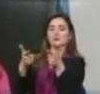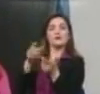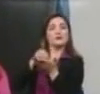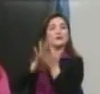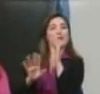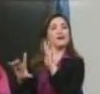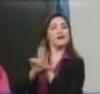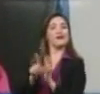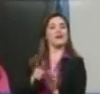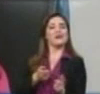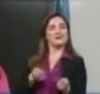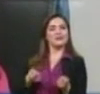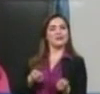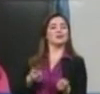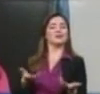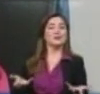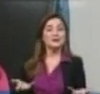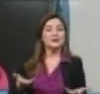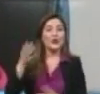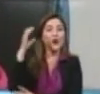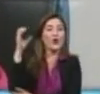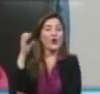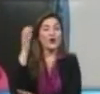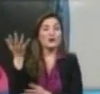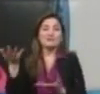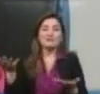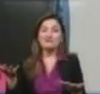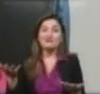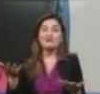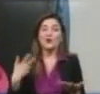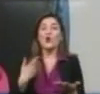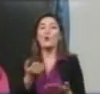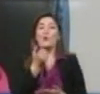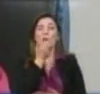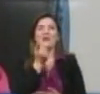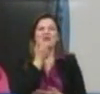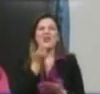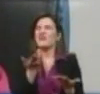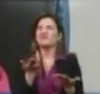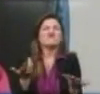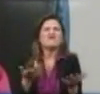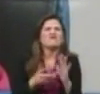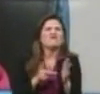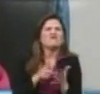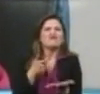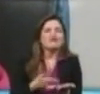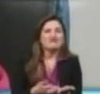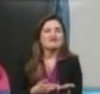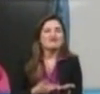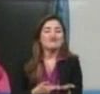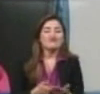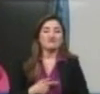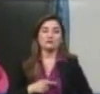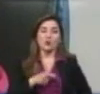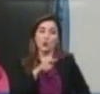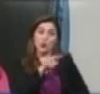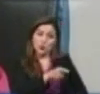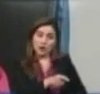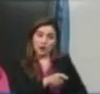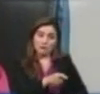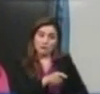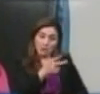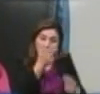la ley de la mafia, que en Colombia decimos que es la ley metálica, que se llama o usted se me